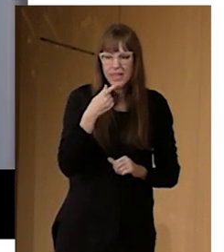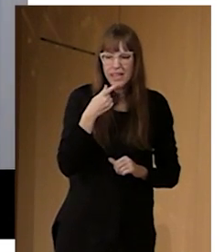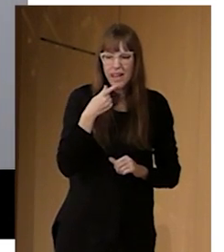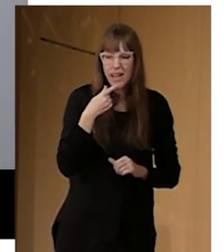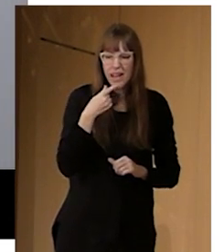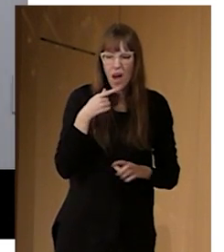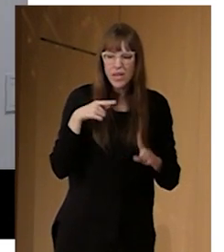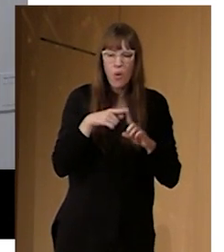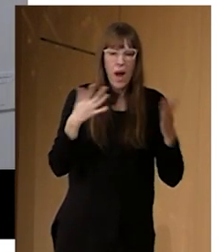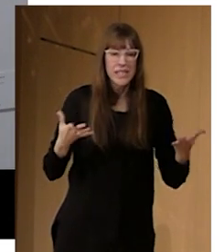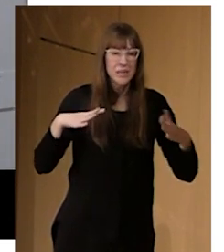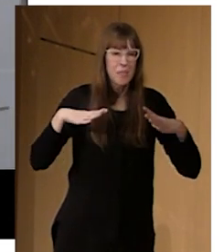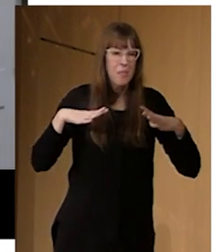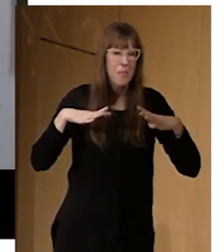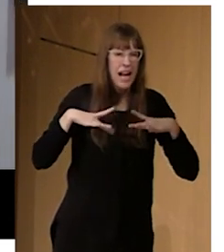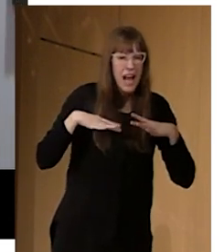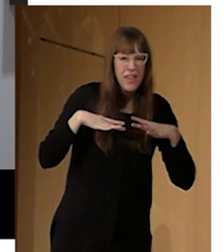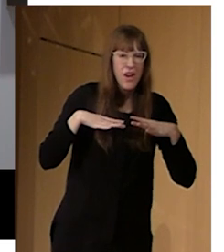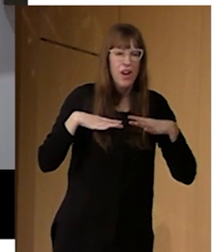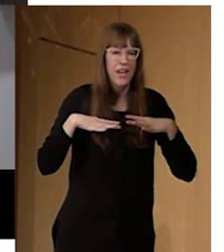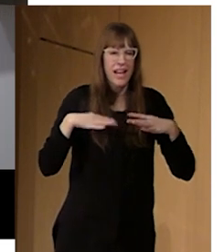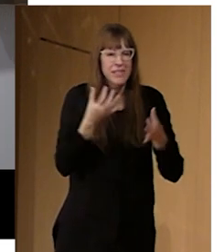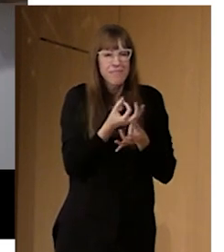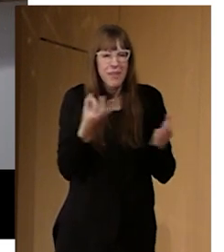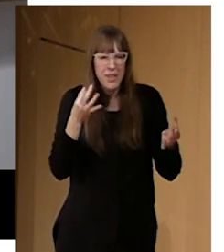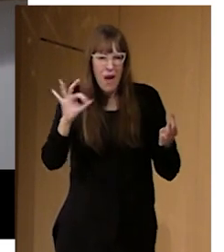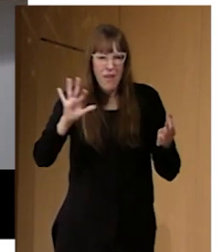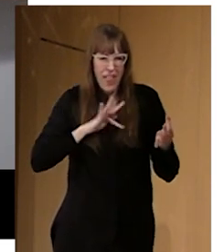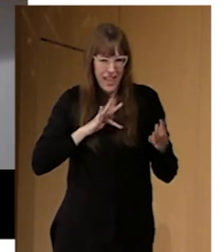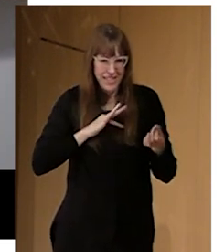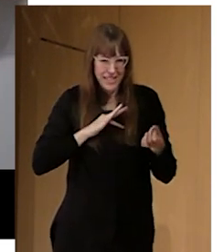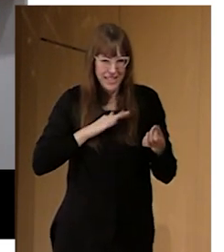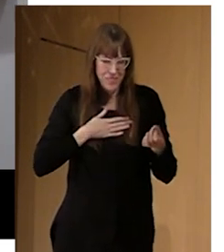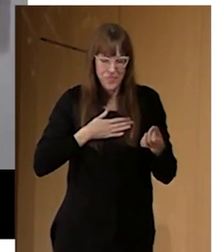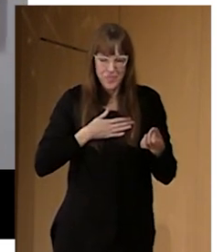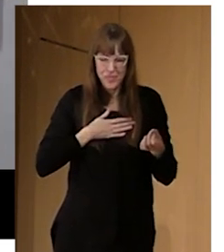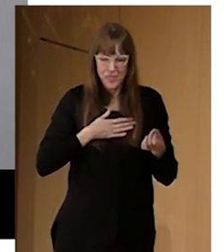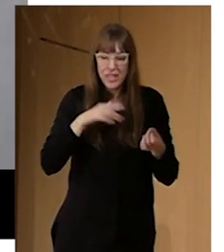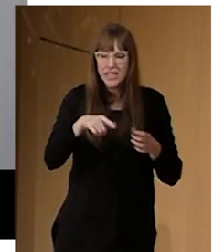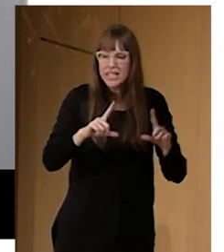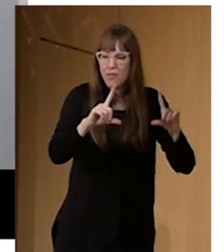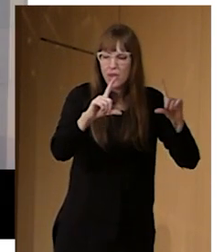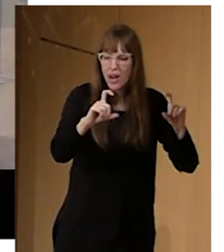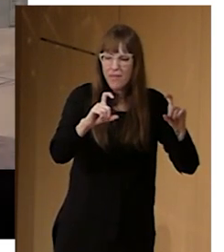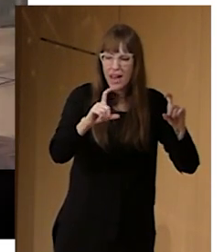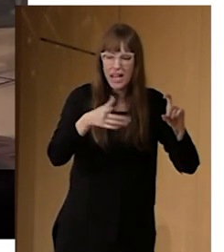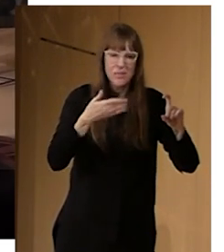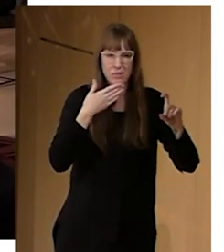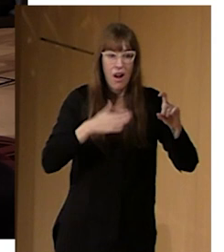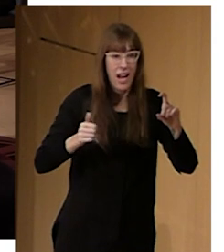ideales de los franceses lo que sí sabemos es que esta fotografía no es una simple casualidad